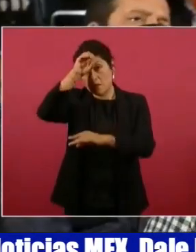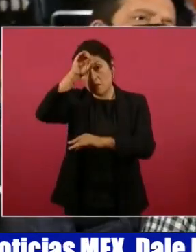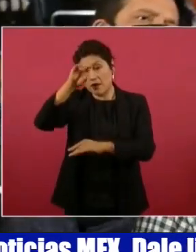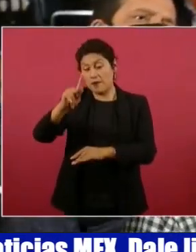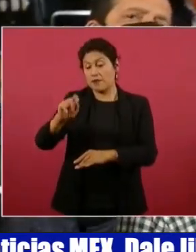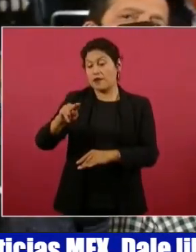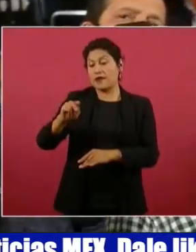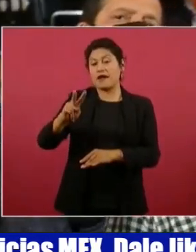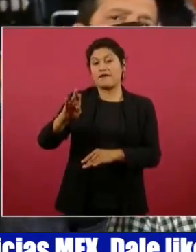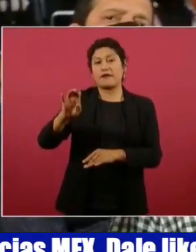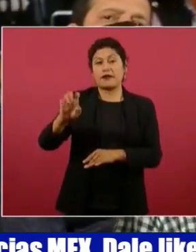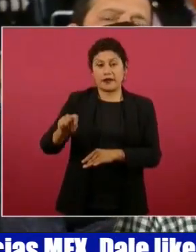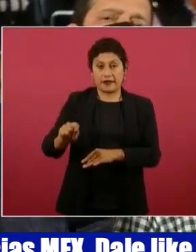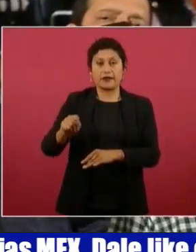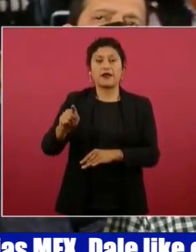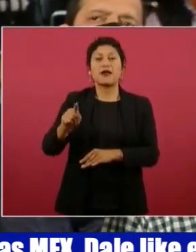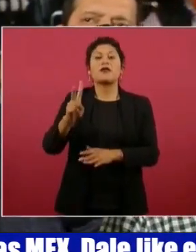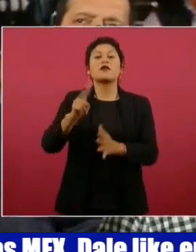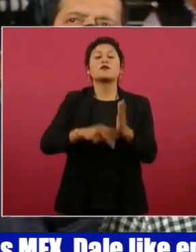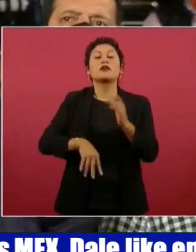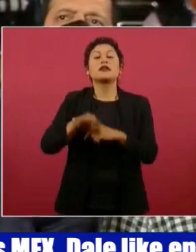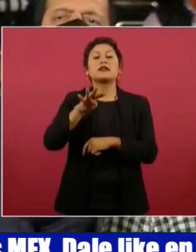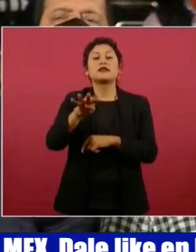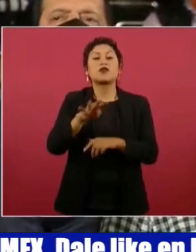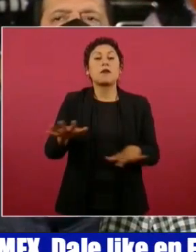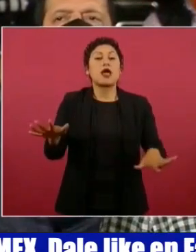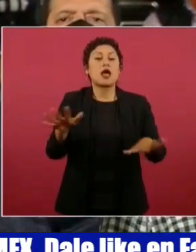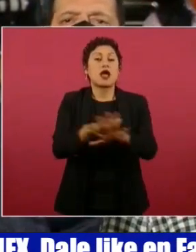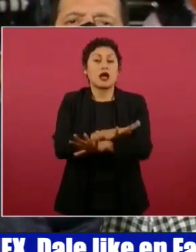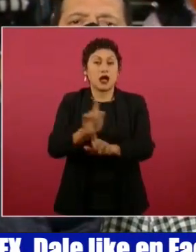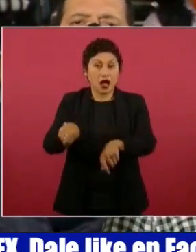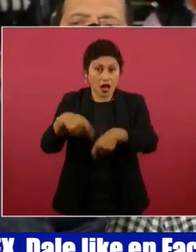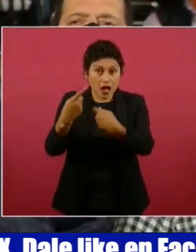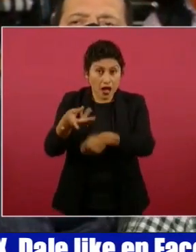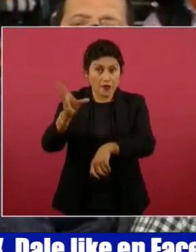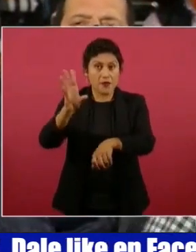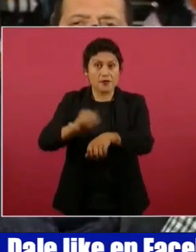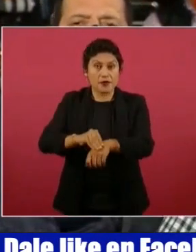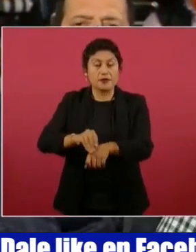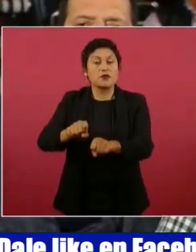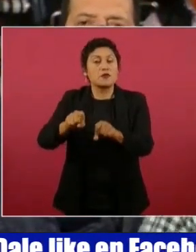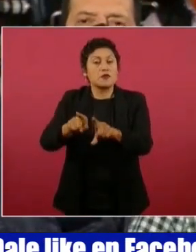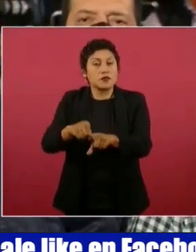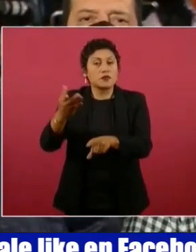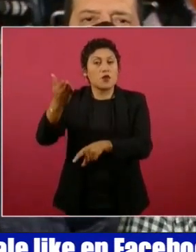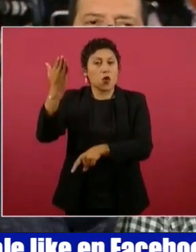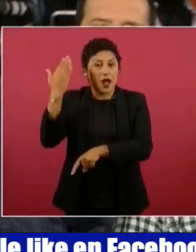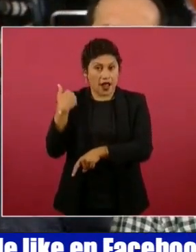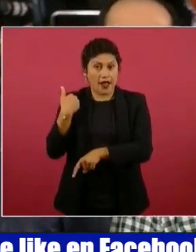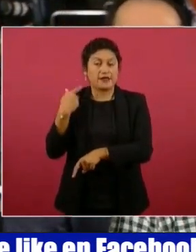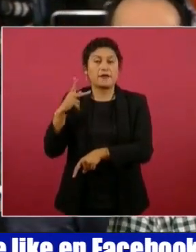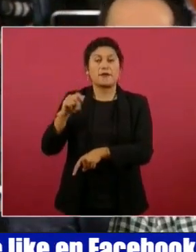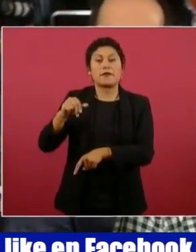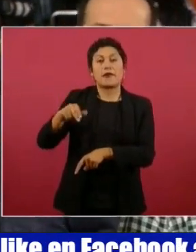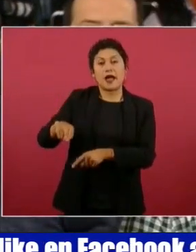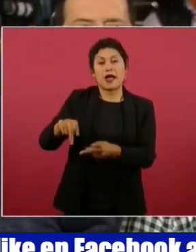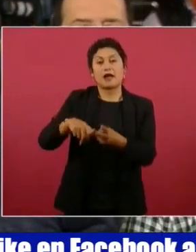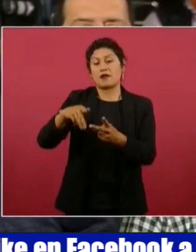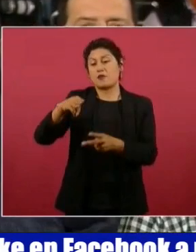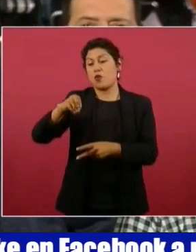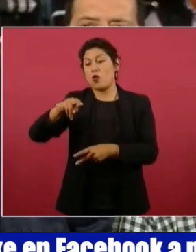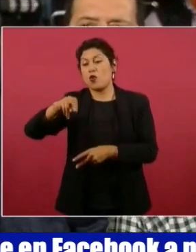en 2019. Fue un cabildo panista, pero también fue un cabildo integrado por Morena y por Movimiento Ciudadano y